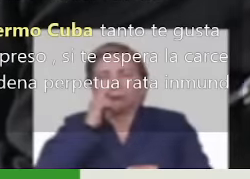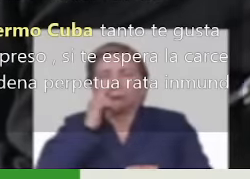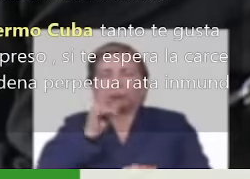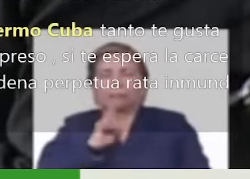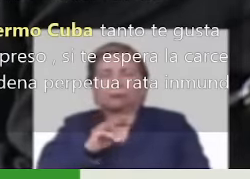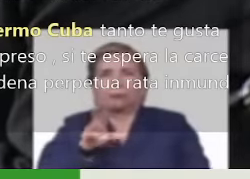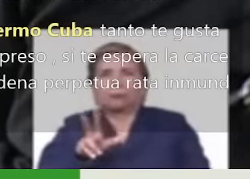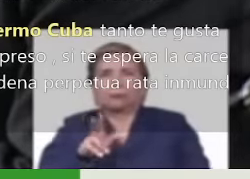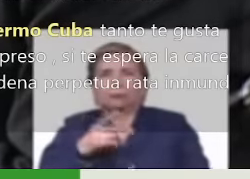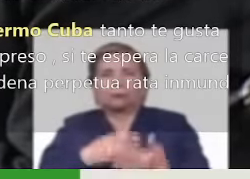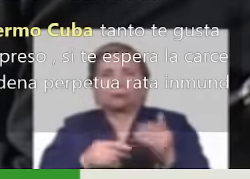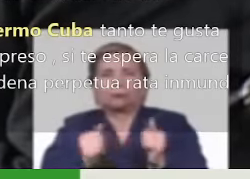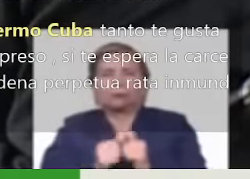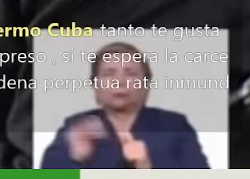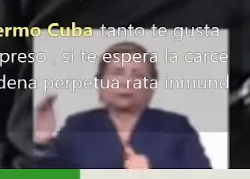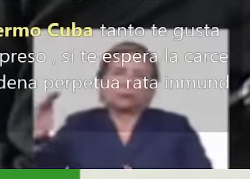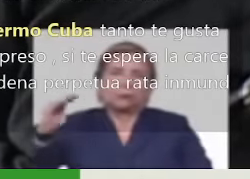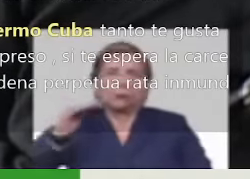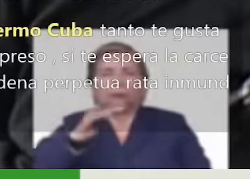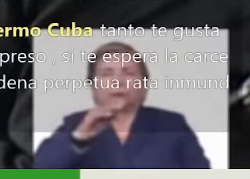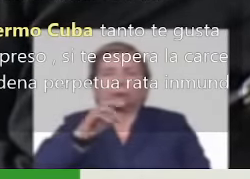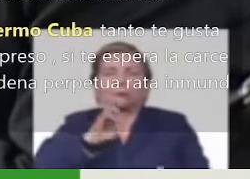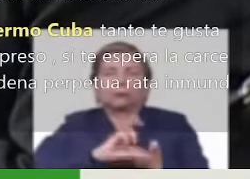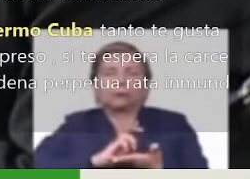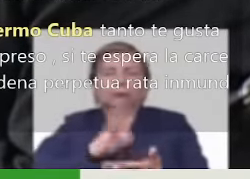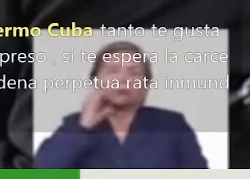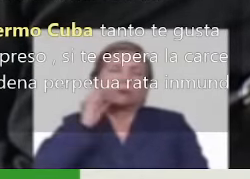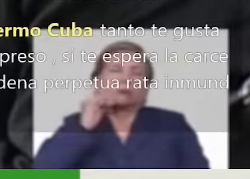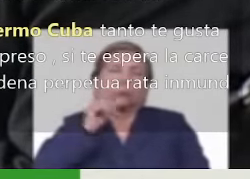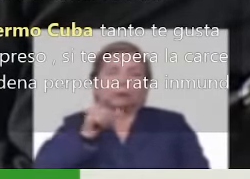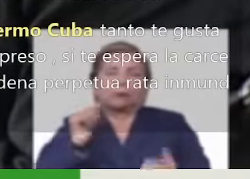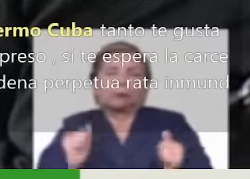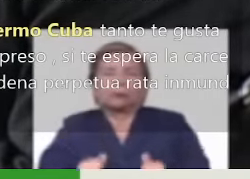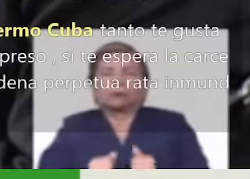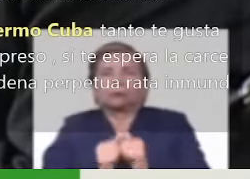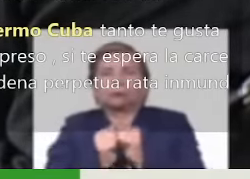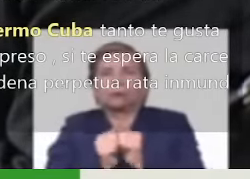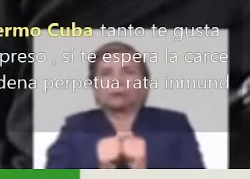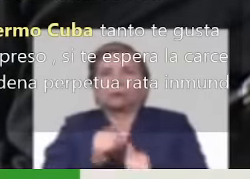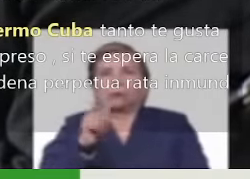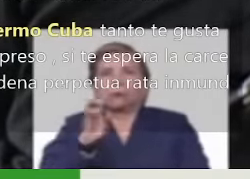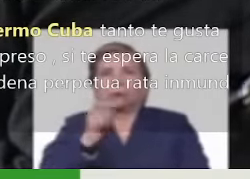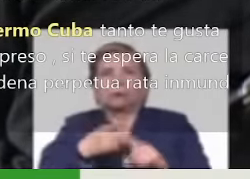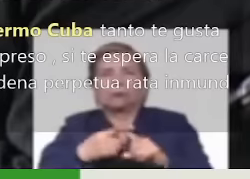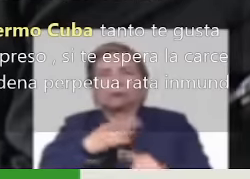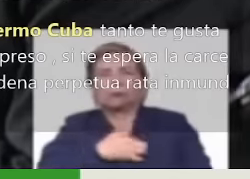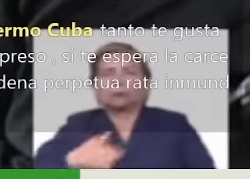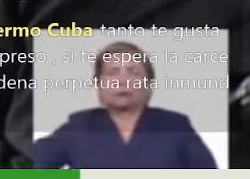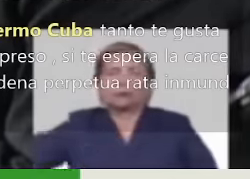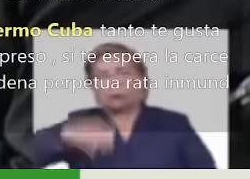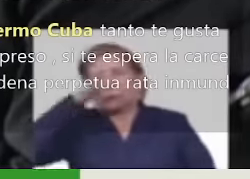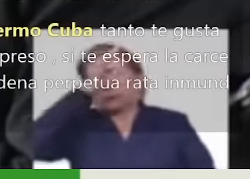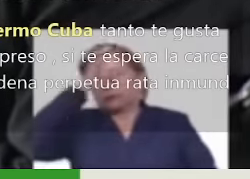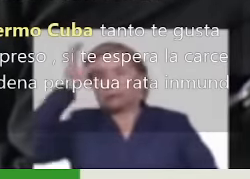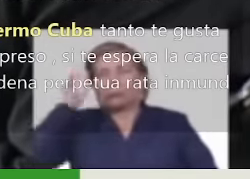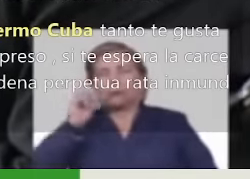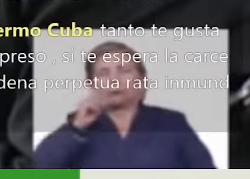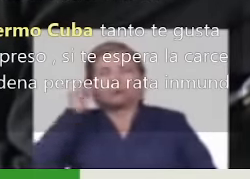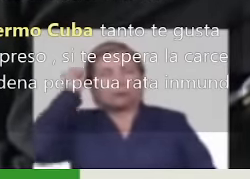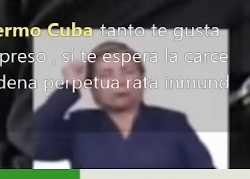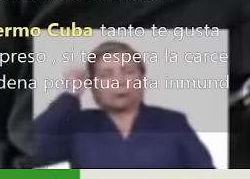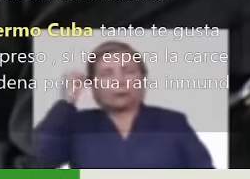2022 con destino de la ciudad de Lima, Chiclayo. Viajó acompañando al ex presidente Pedro Castillo, un